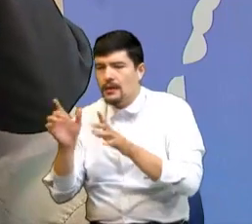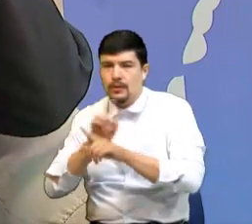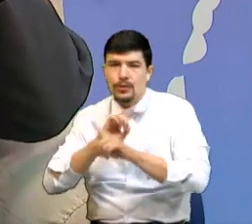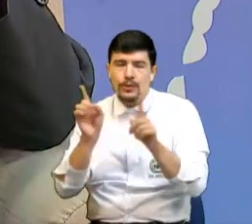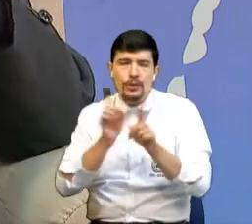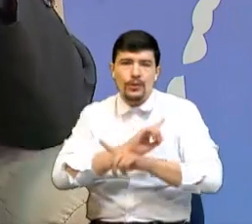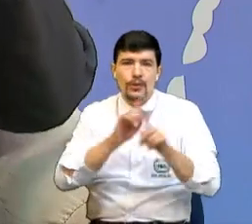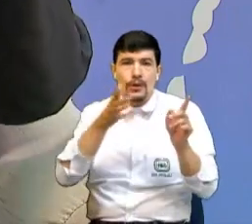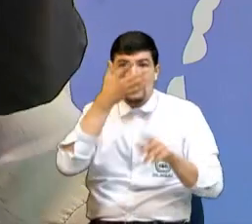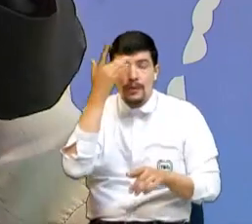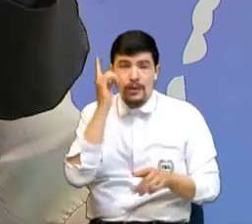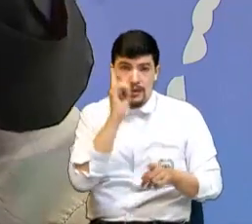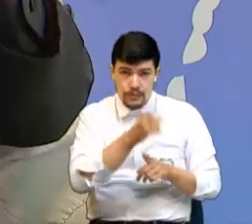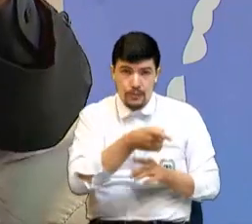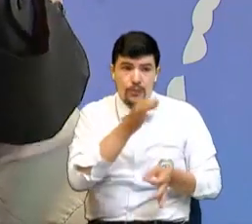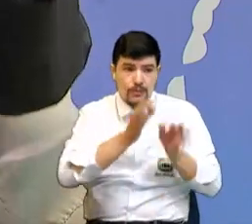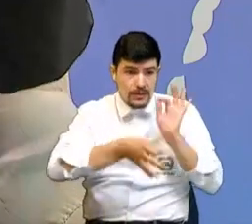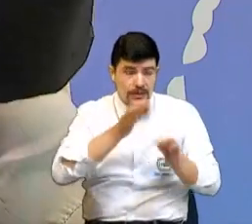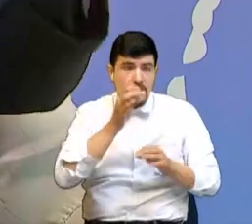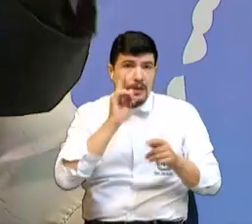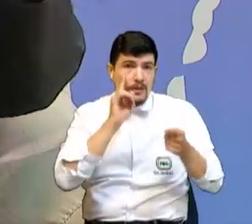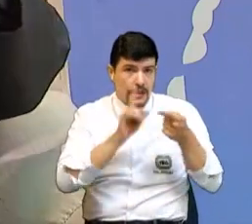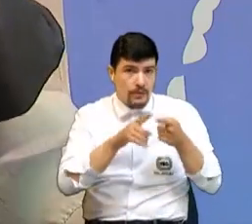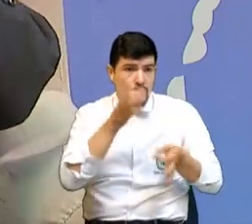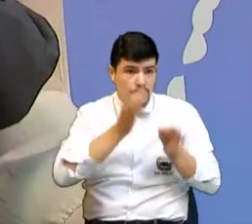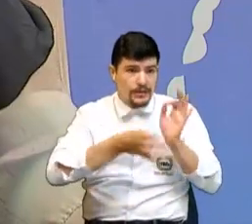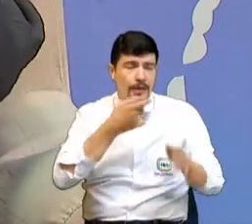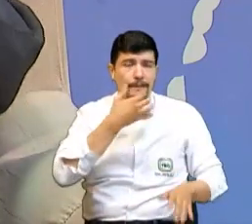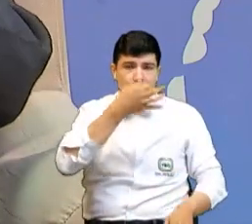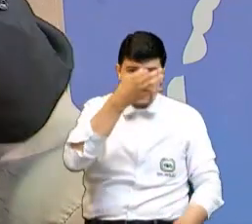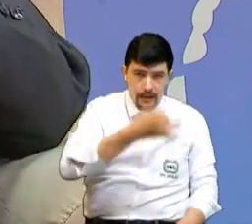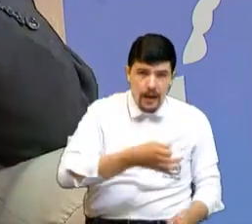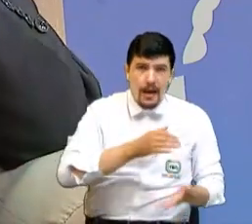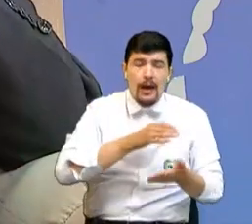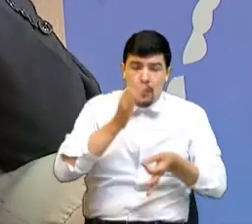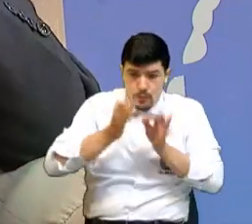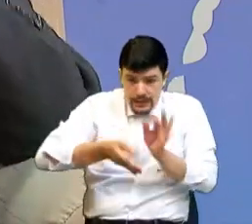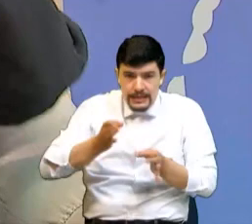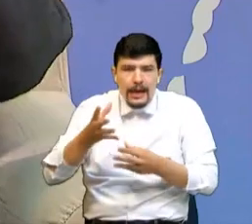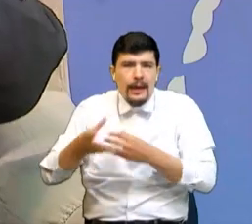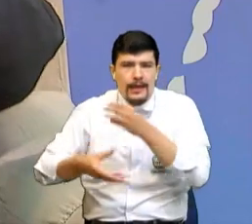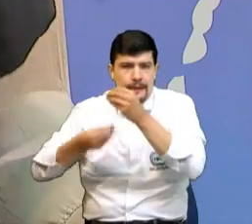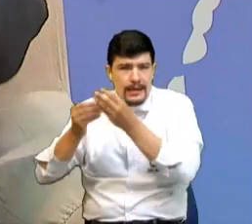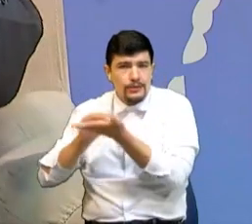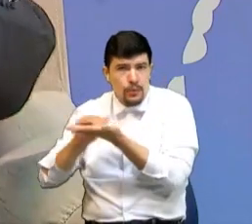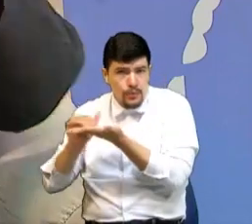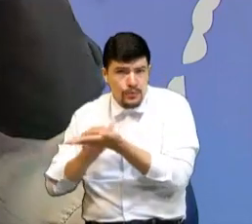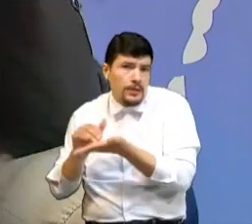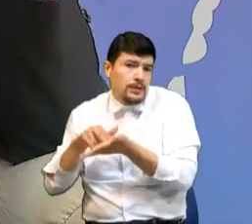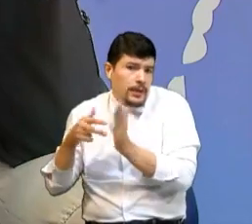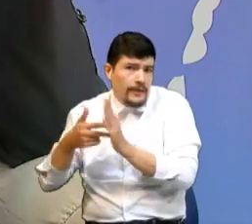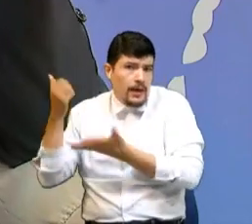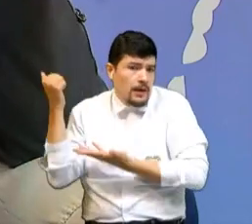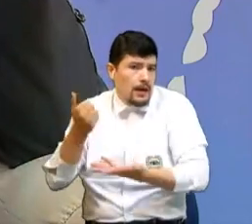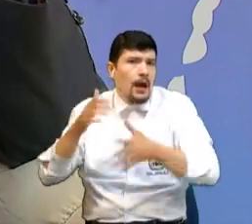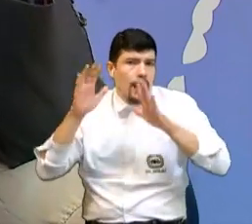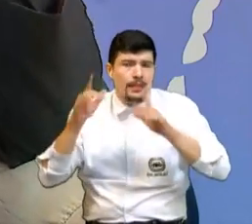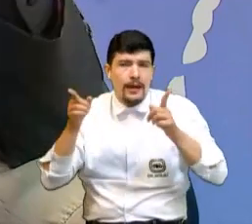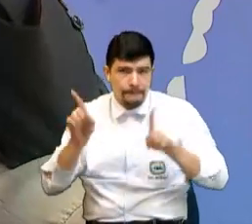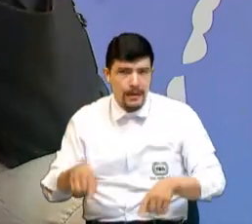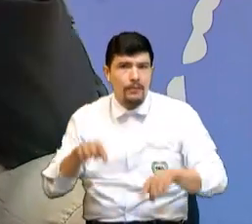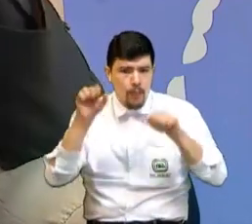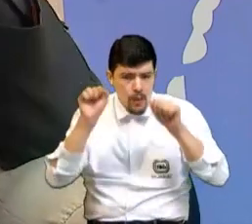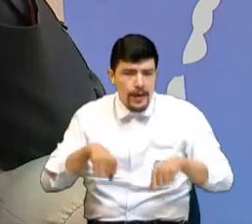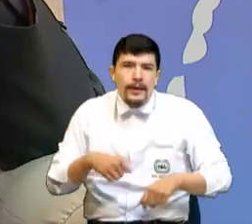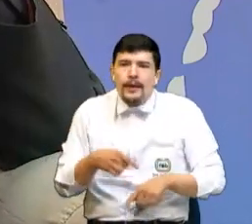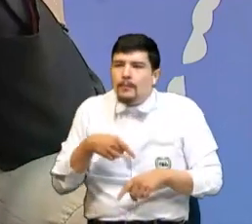porque la justicia se busca verdad, justicia e incluso la reparación. Entonces, en estos eventos,